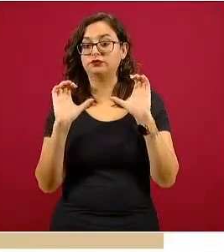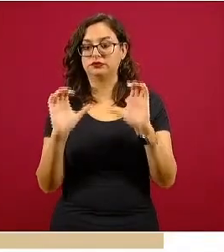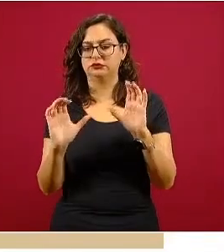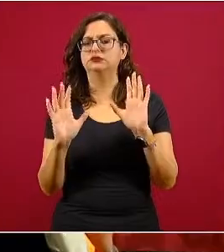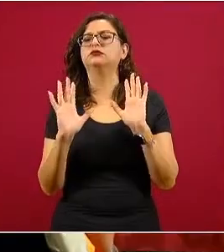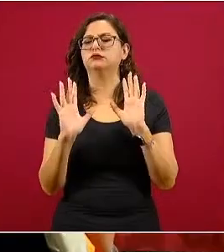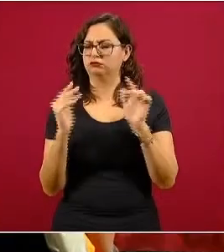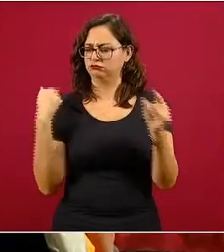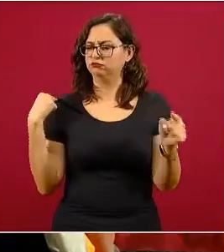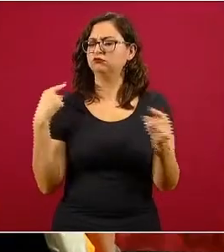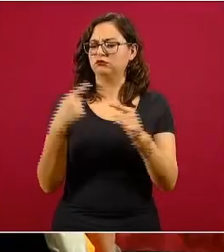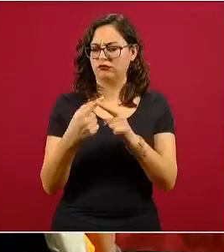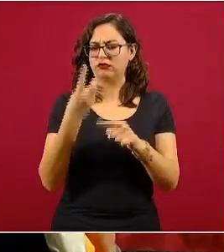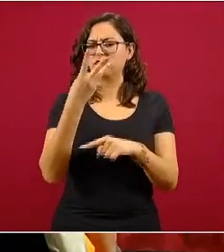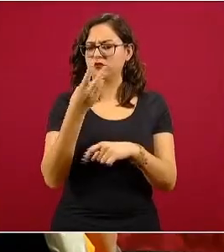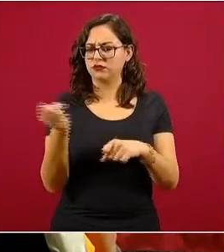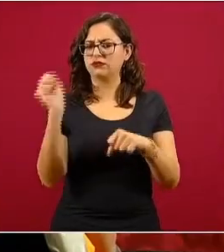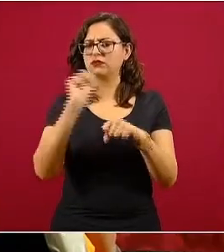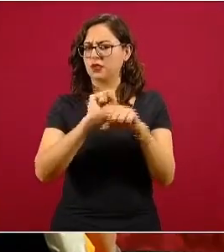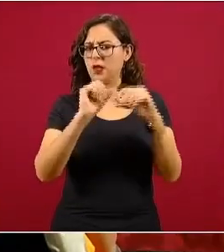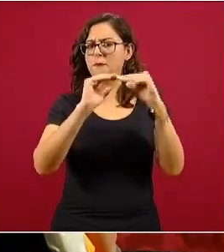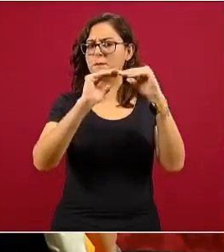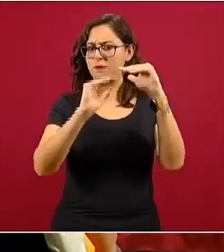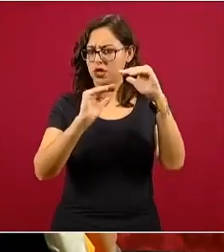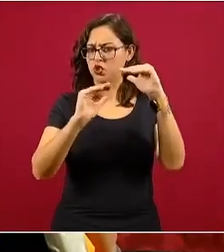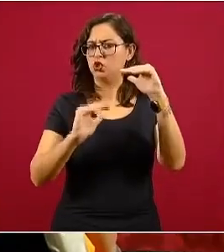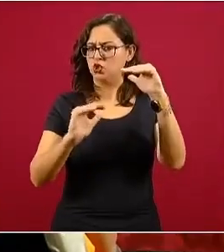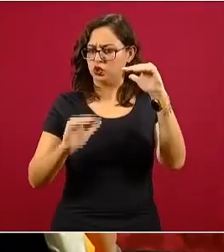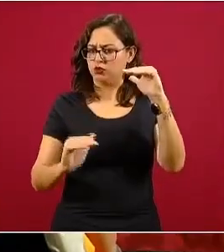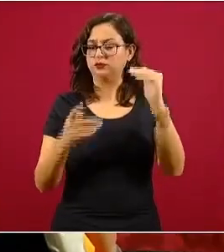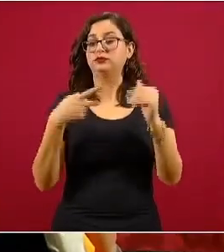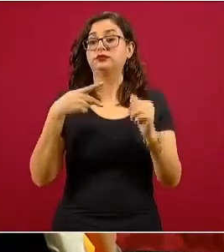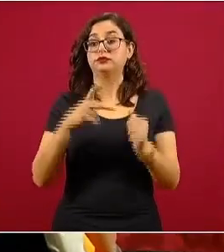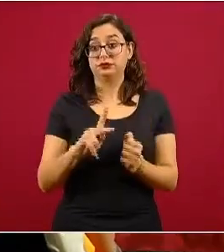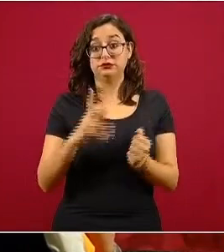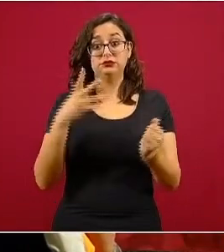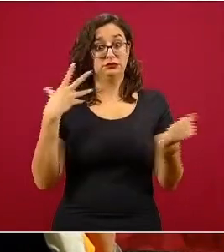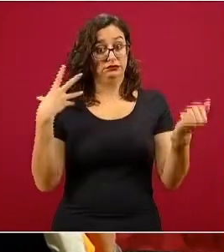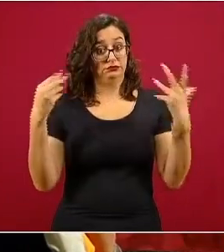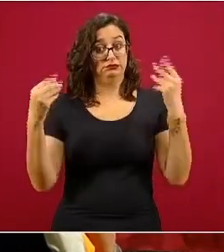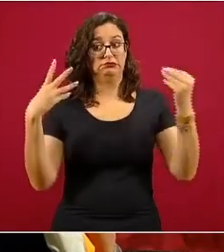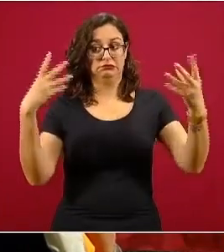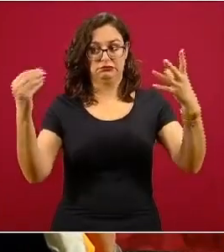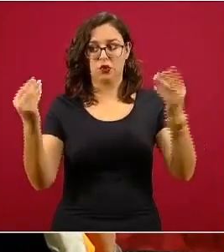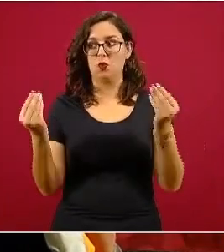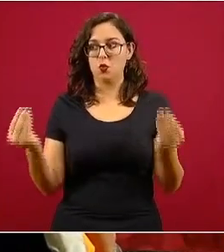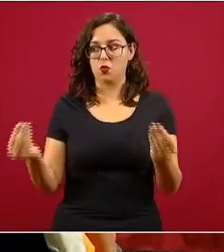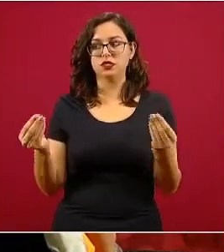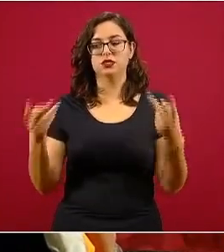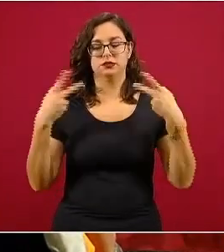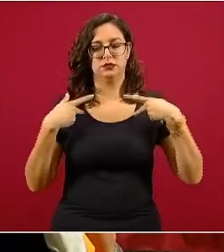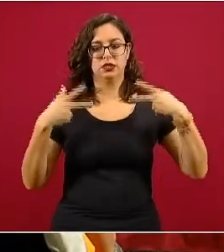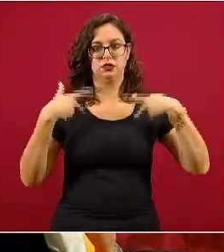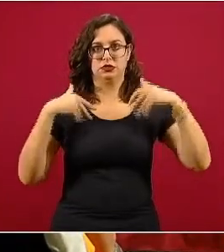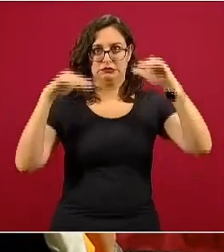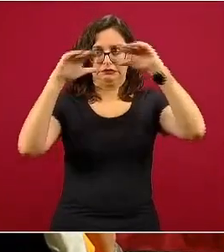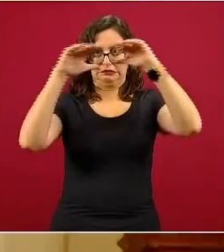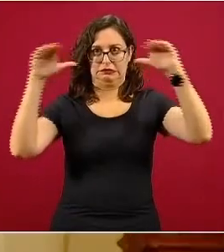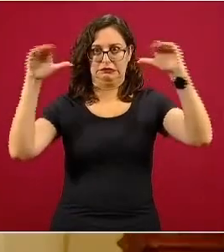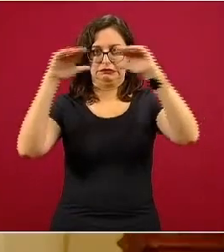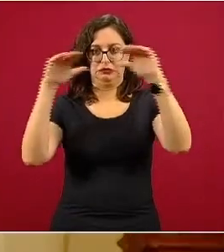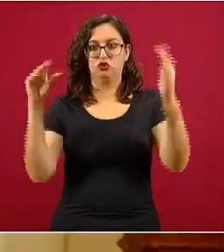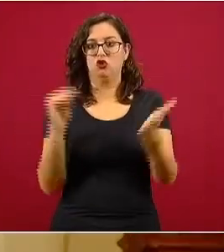semanas con esta caída, pero todavía podemos ver que la transmisión se encuentra de alguna manera en la parte superior. Lo que